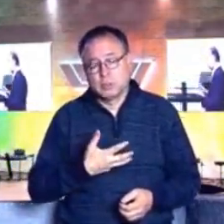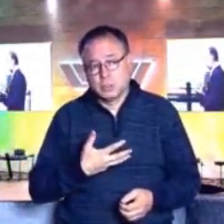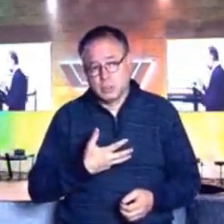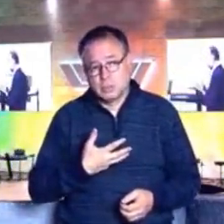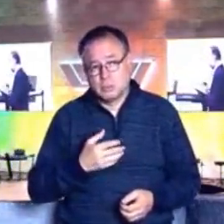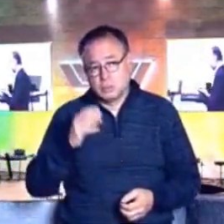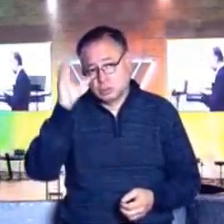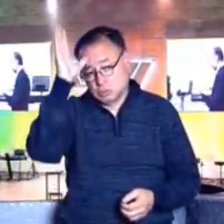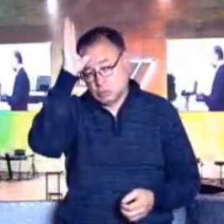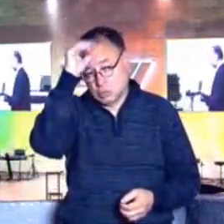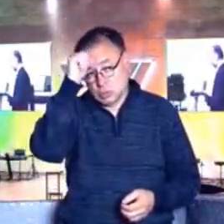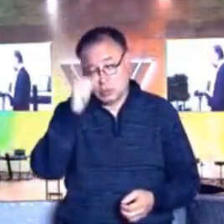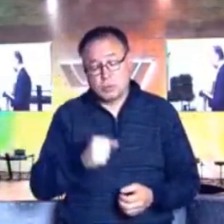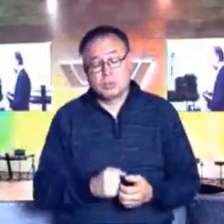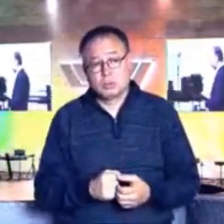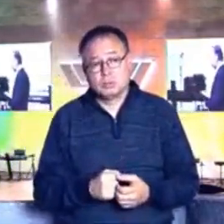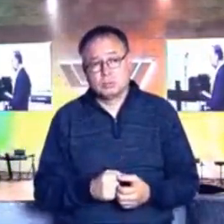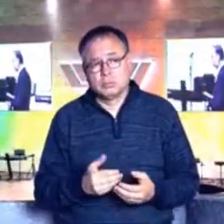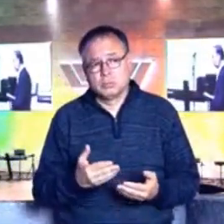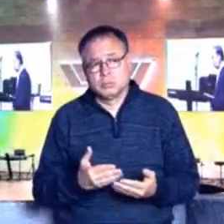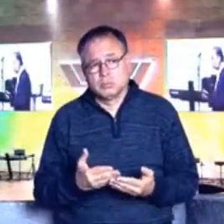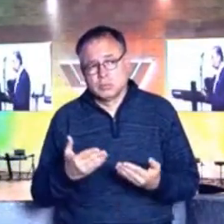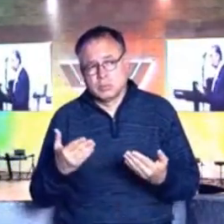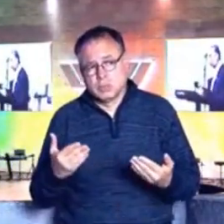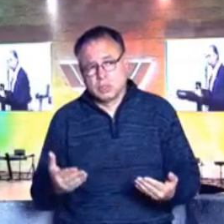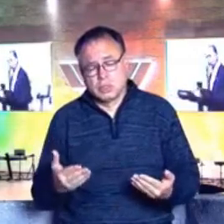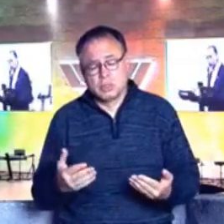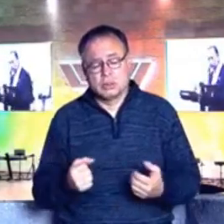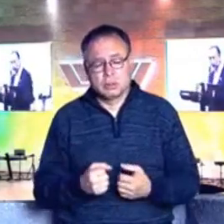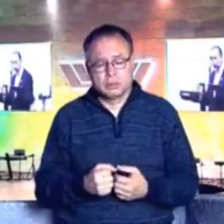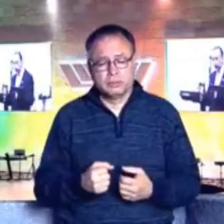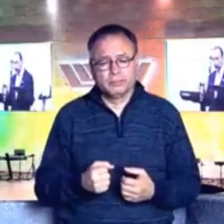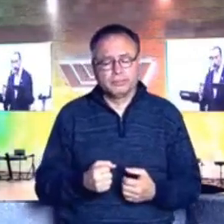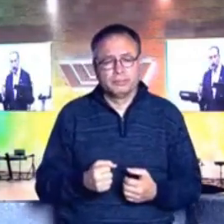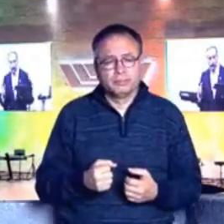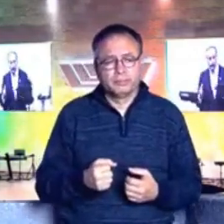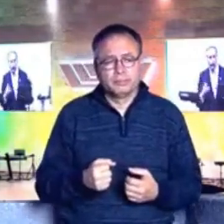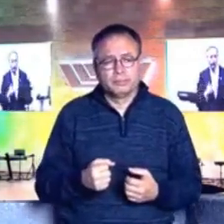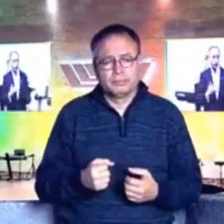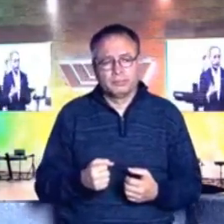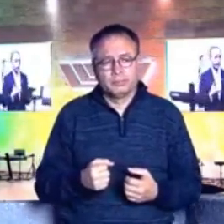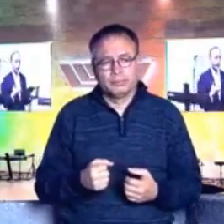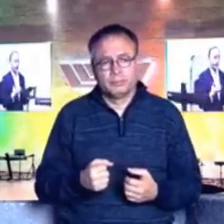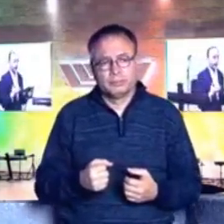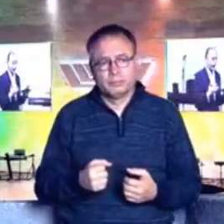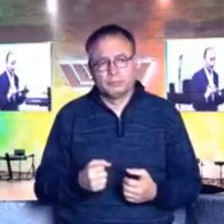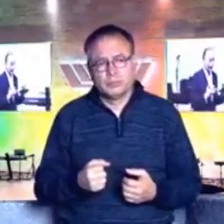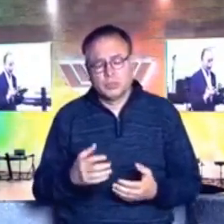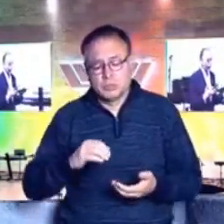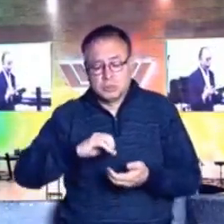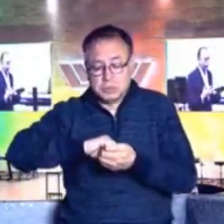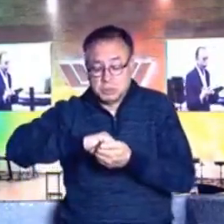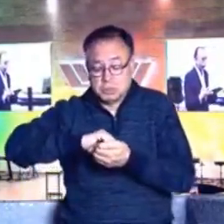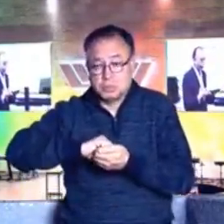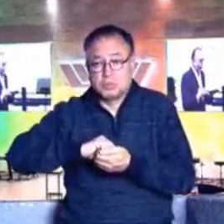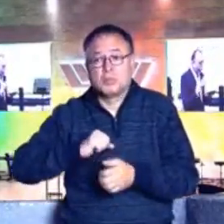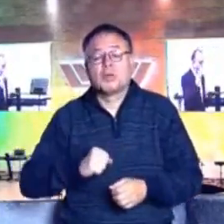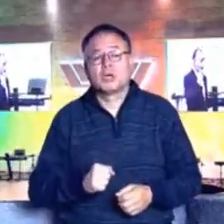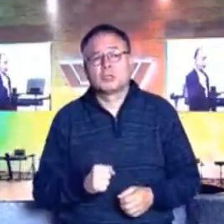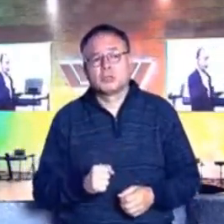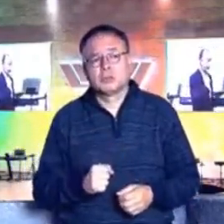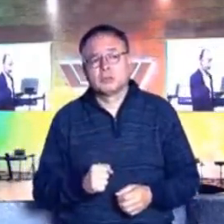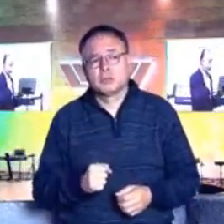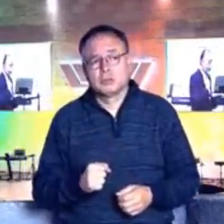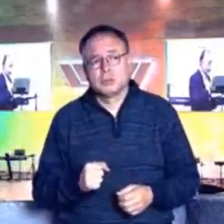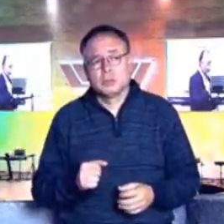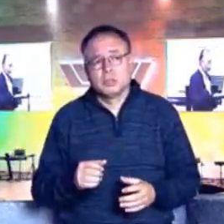ahorita el grupo de jóvenes está estudiando justamente eso los pactos de Dios y tú y yo somos parte de un pacto que Cristo